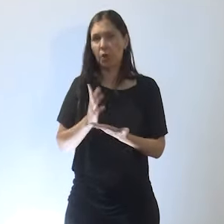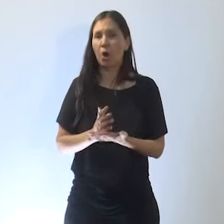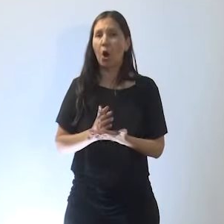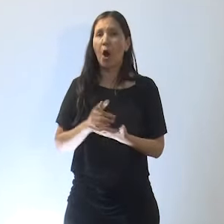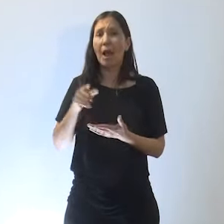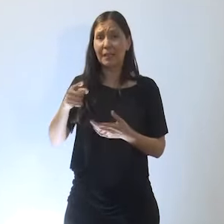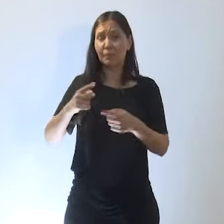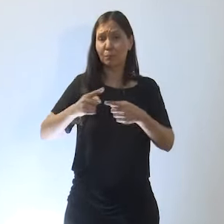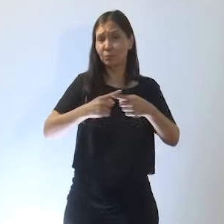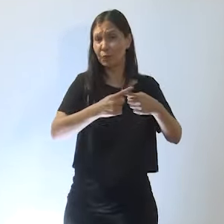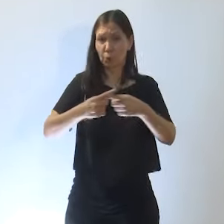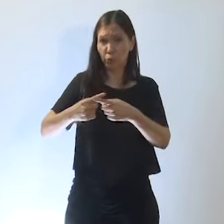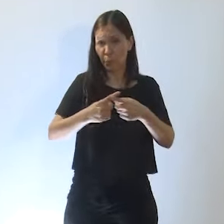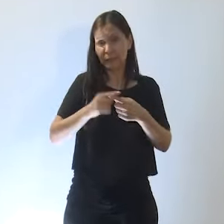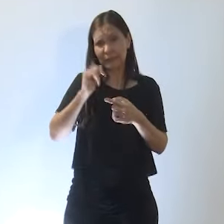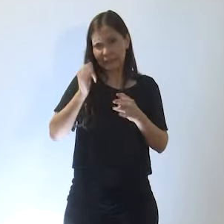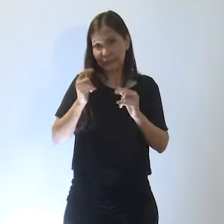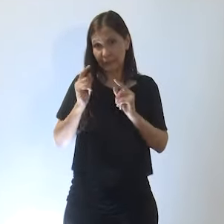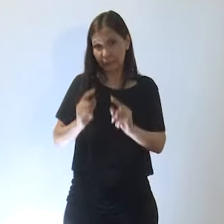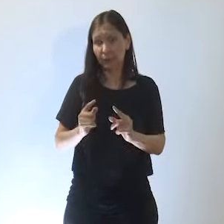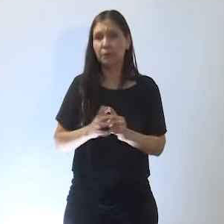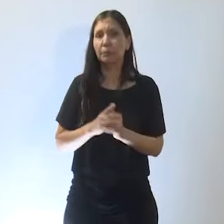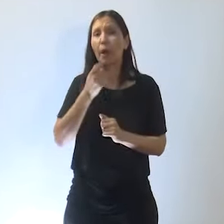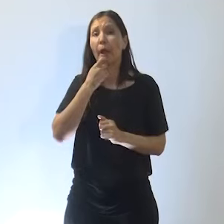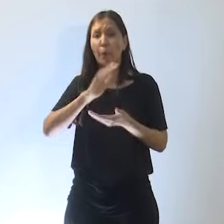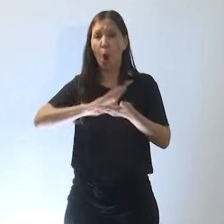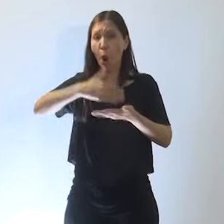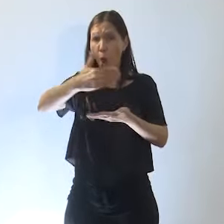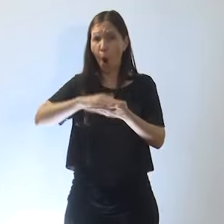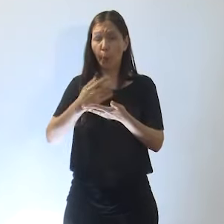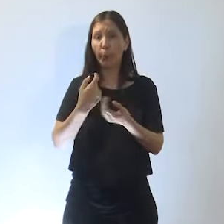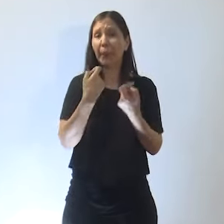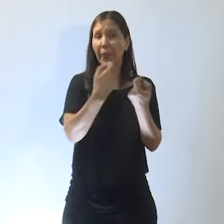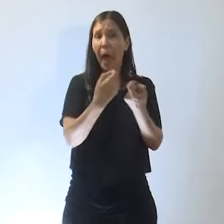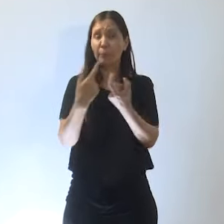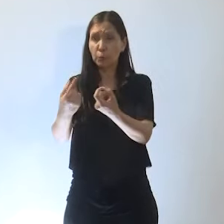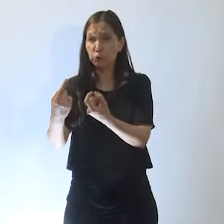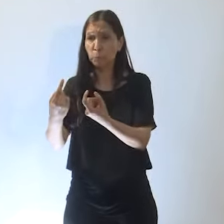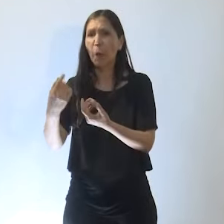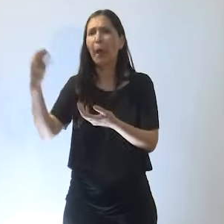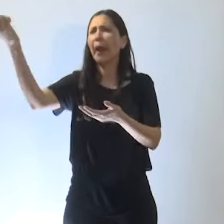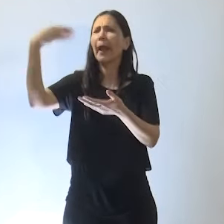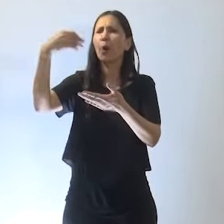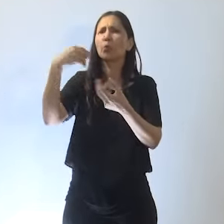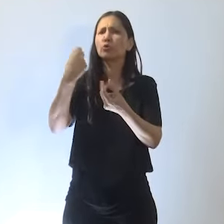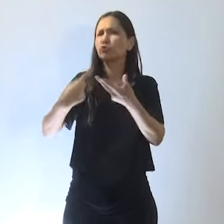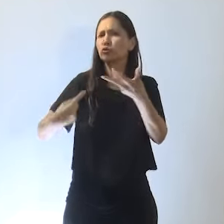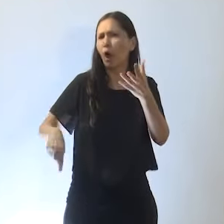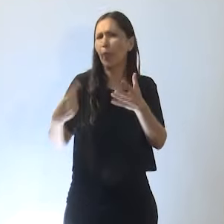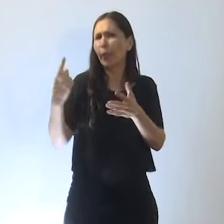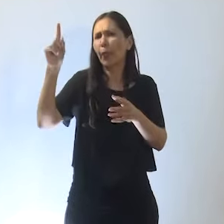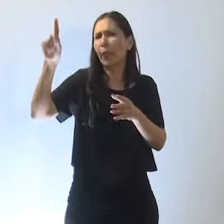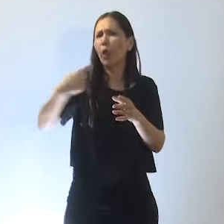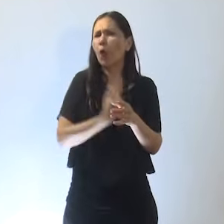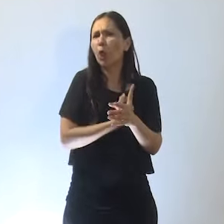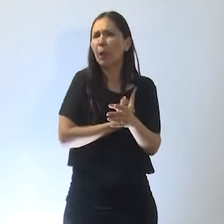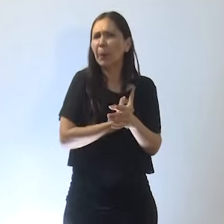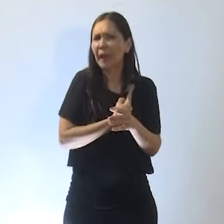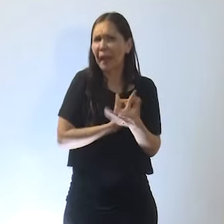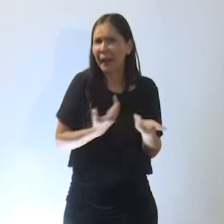Entonces si vamos a dar una que la explique dónde Salon los recursos discutamos la cuestión fiscal pero la cuestión fiscal entre